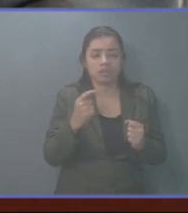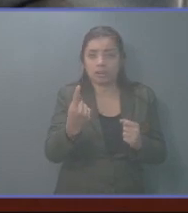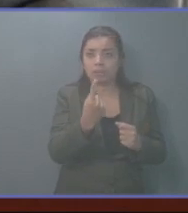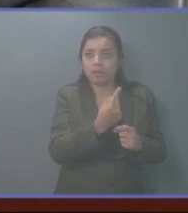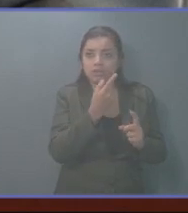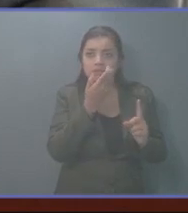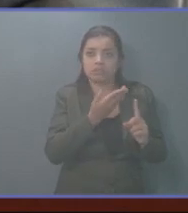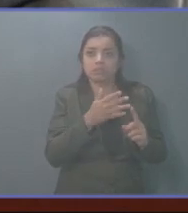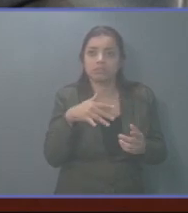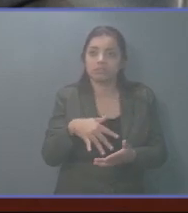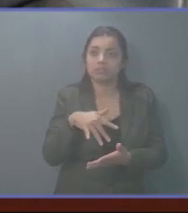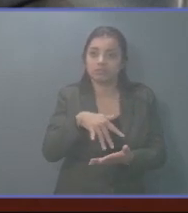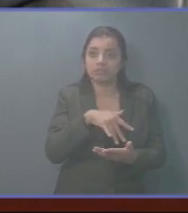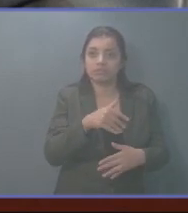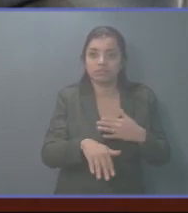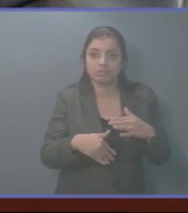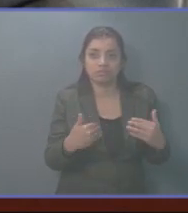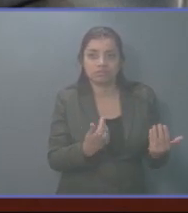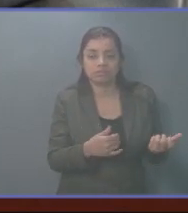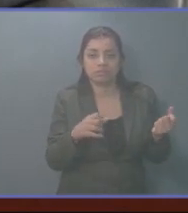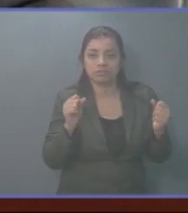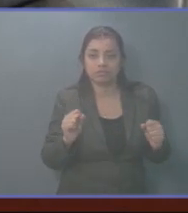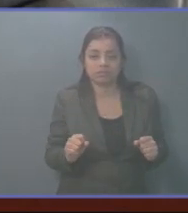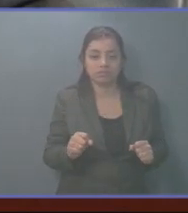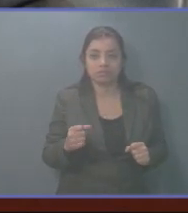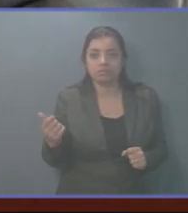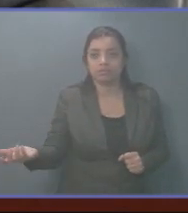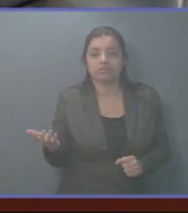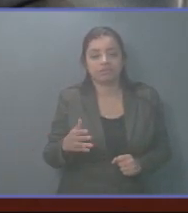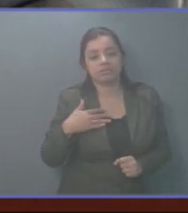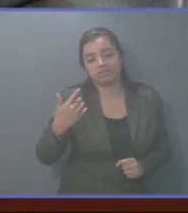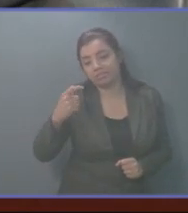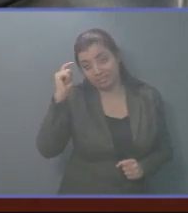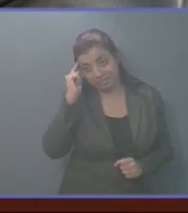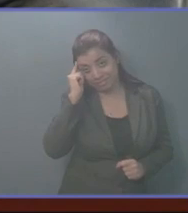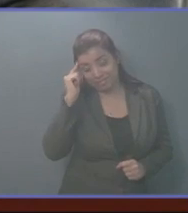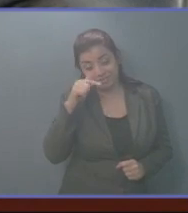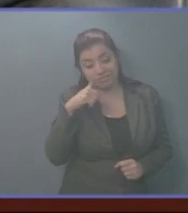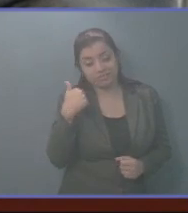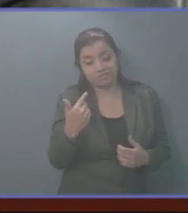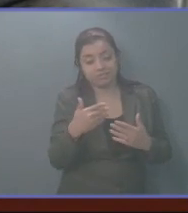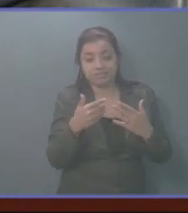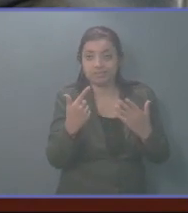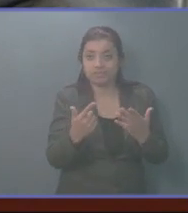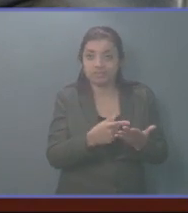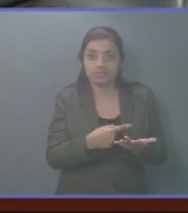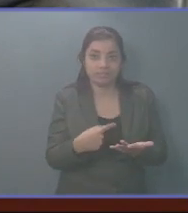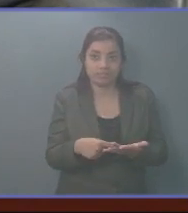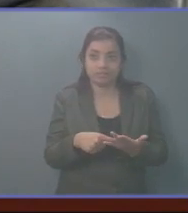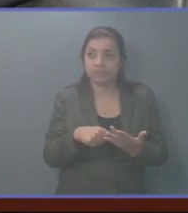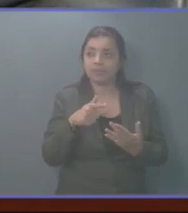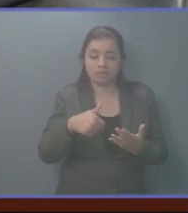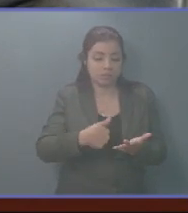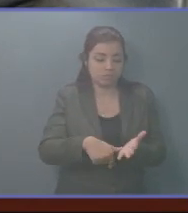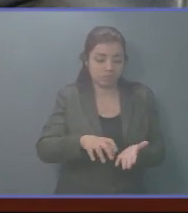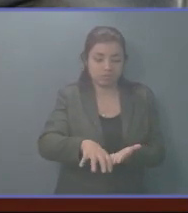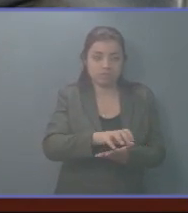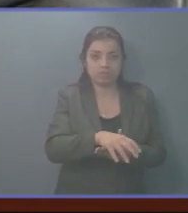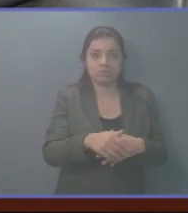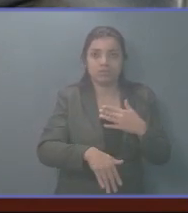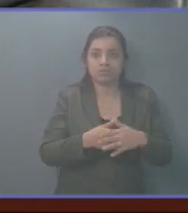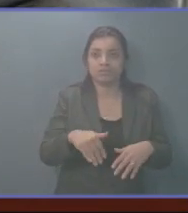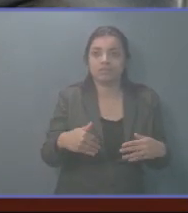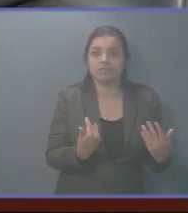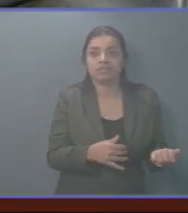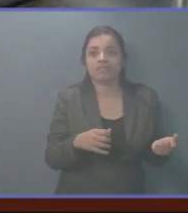personas, poblaciones, así como la entrega de reconocimientos especiales a personas jurídicas, instituciones o entidades colectivas. Que el municipio y departamento de Sonsonate se